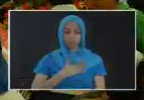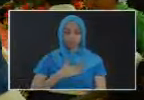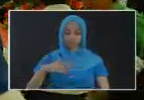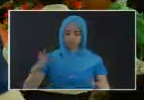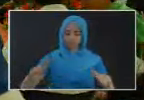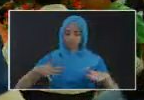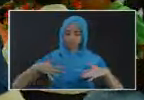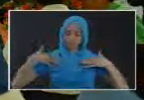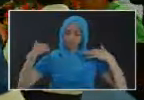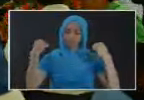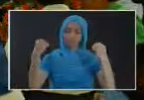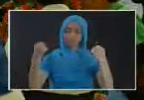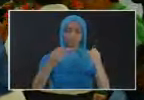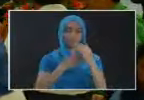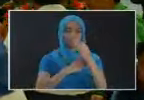sanando